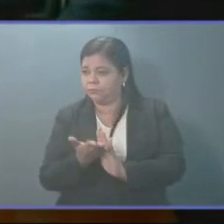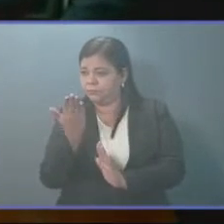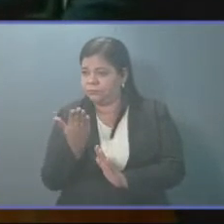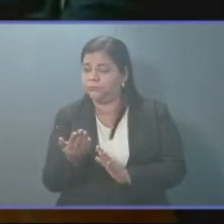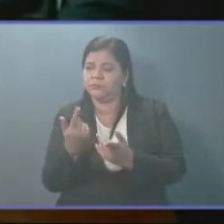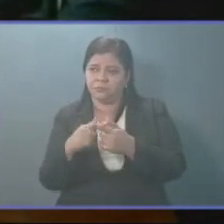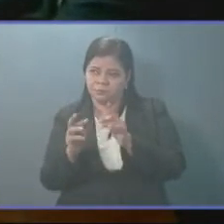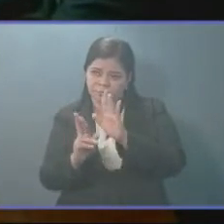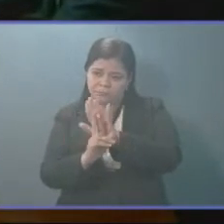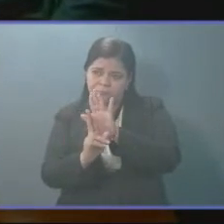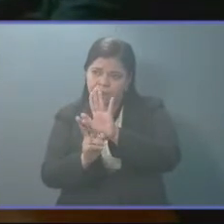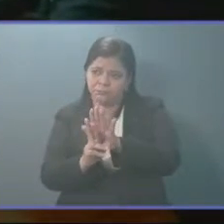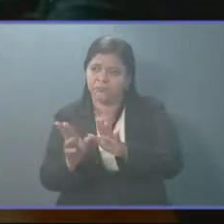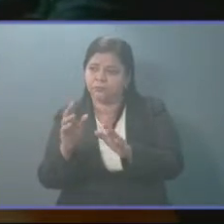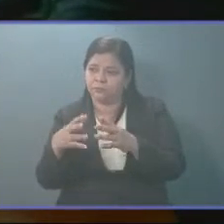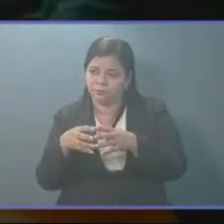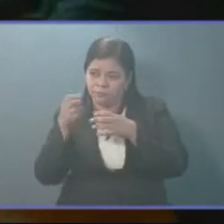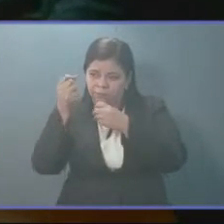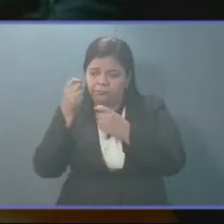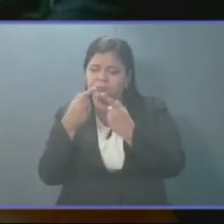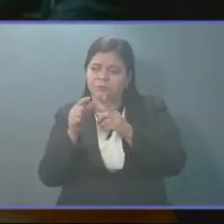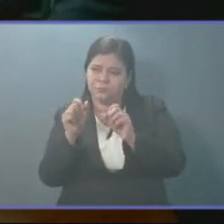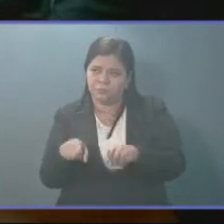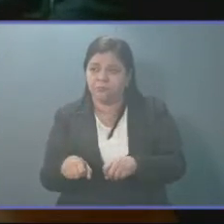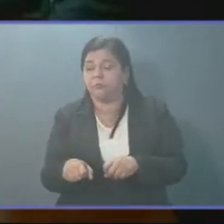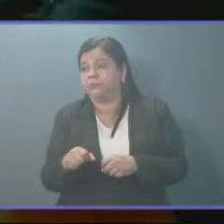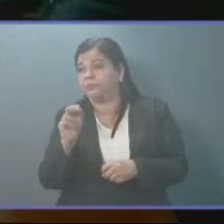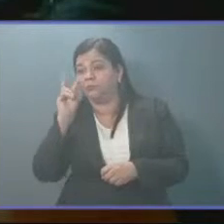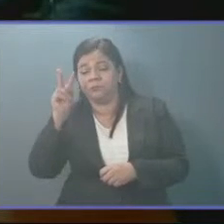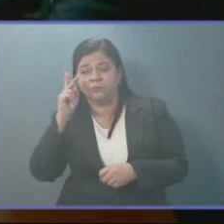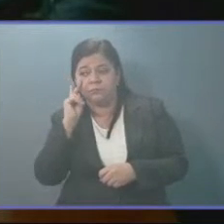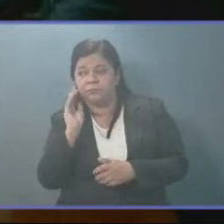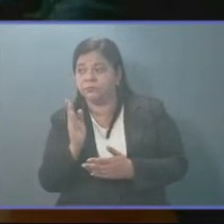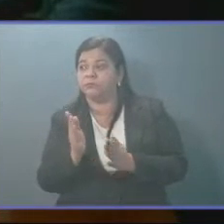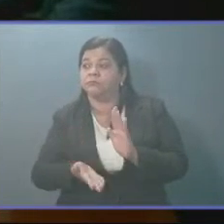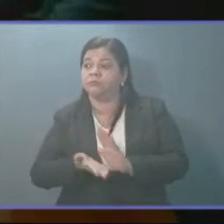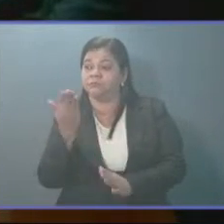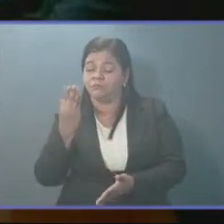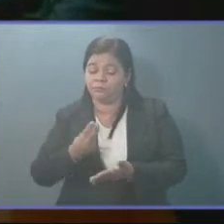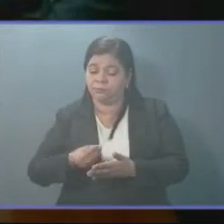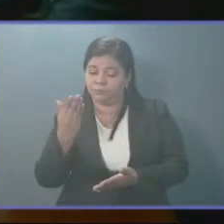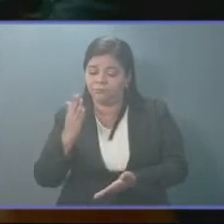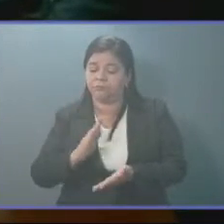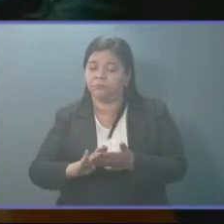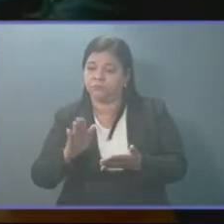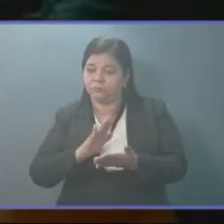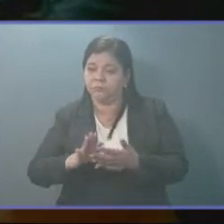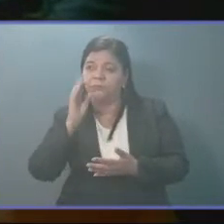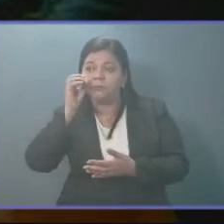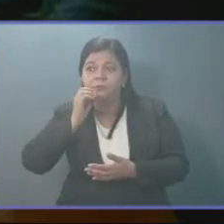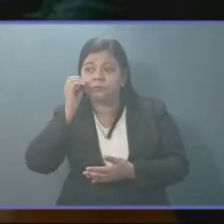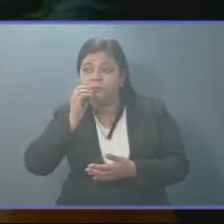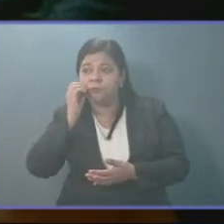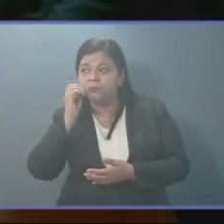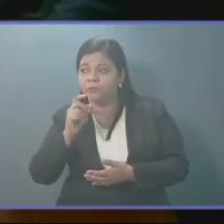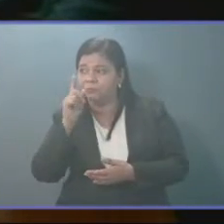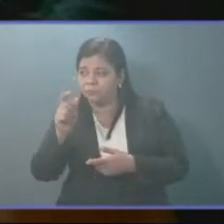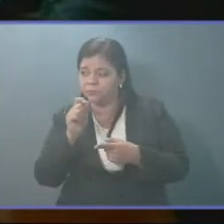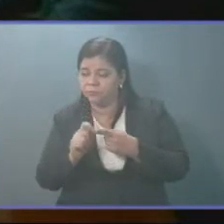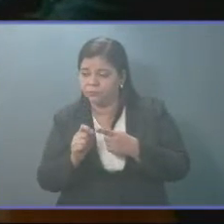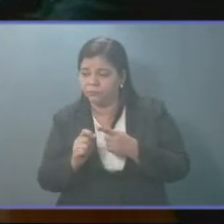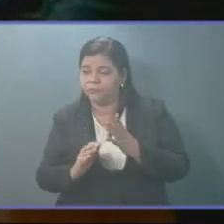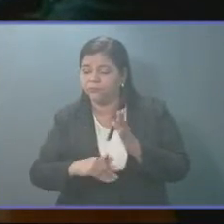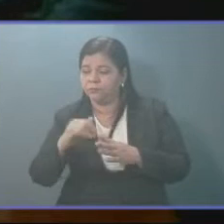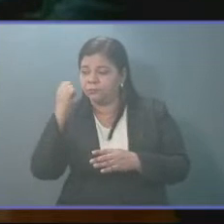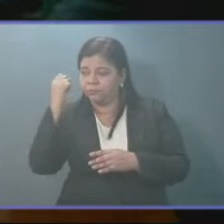del representante sindical. Pero eso le implica más gasto. Entonces la oralidad en sí, ese principio, lo